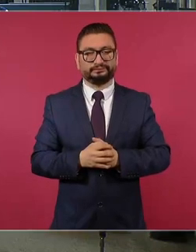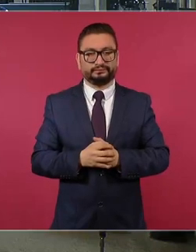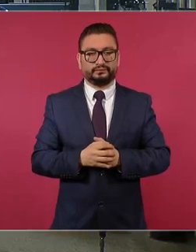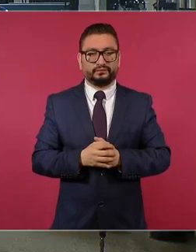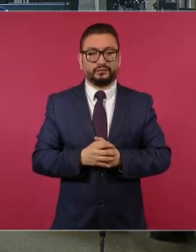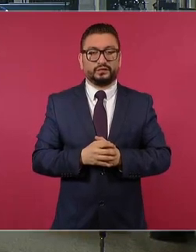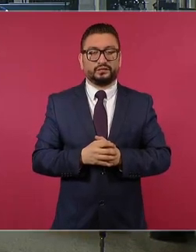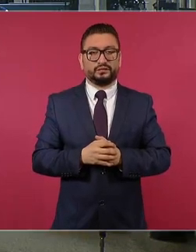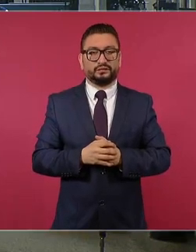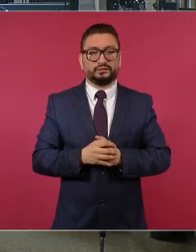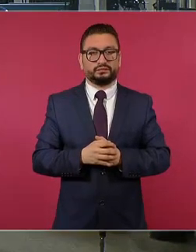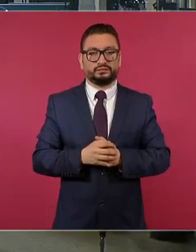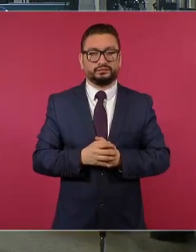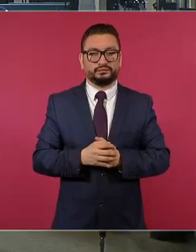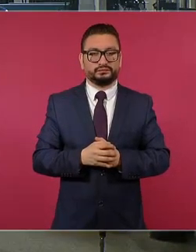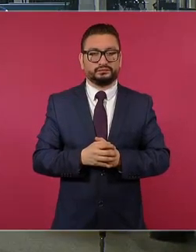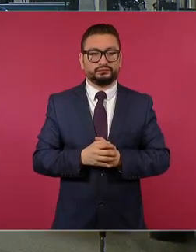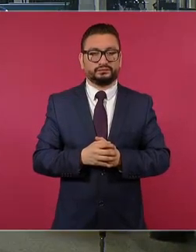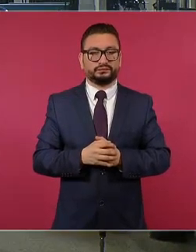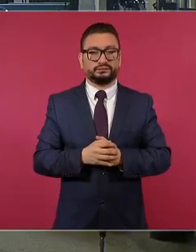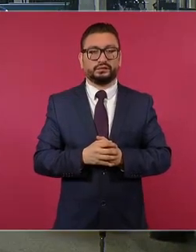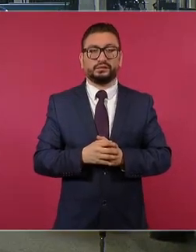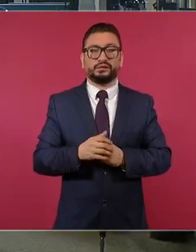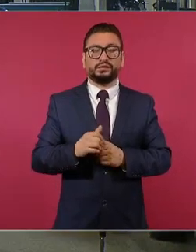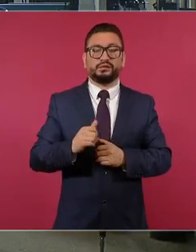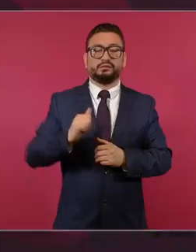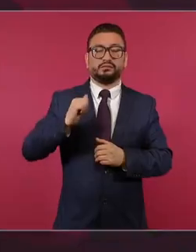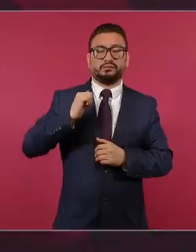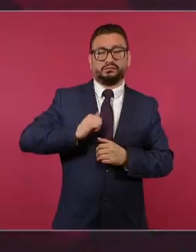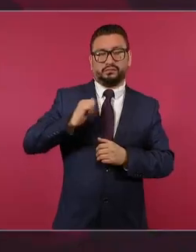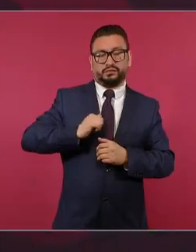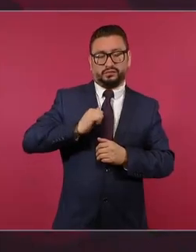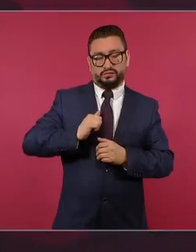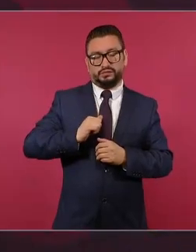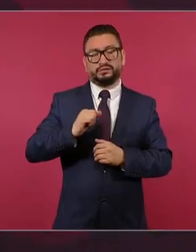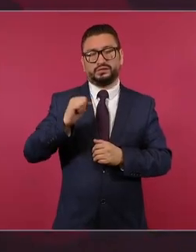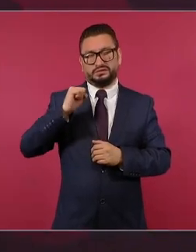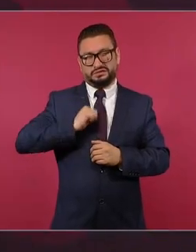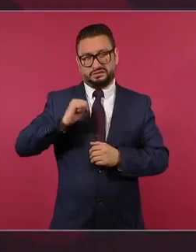a principios del siglo XIX.